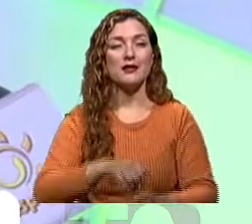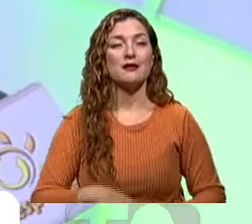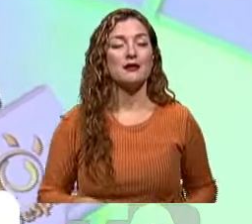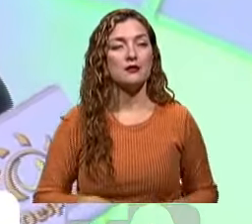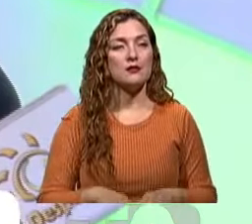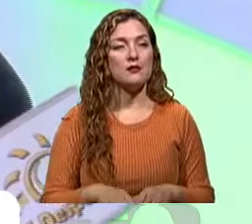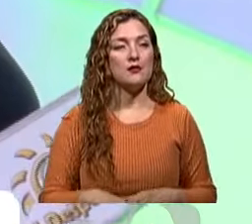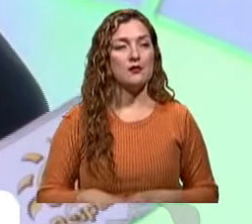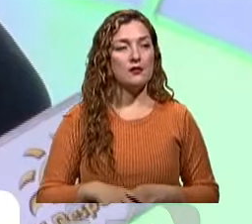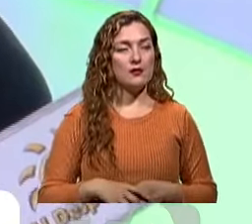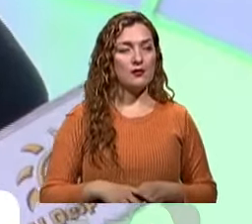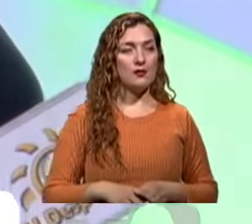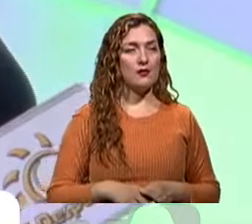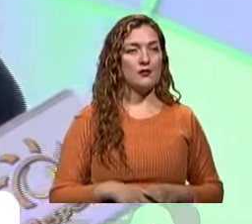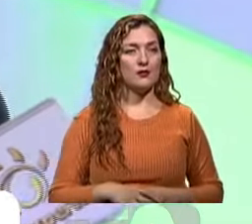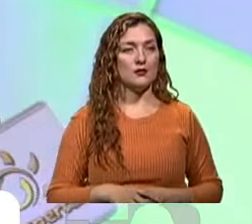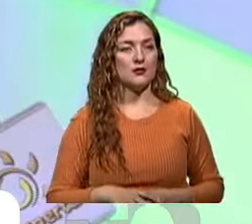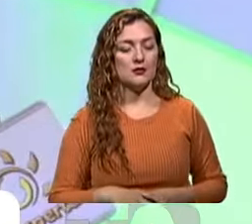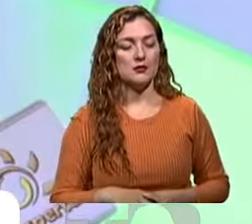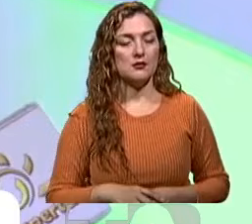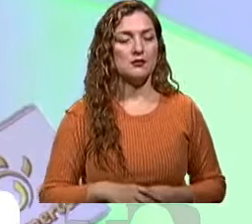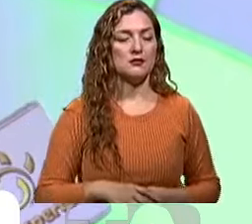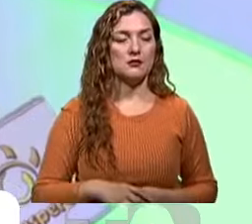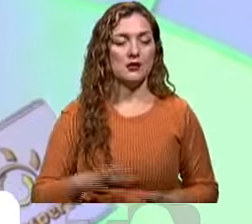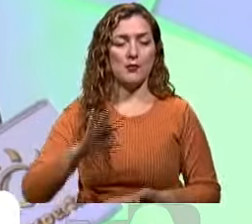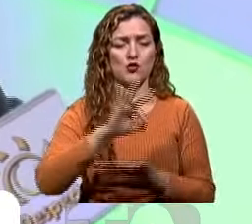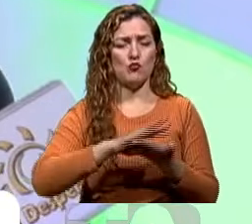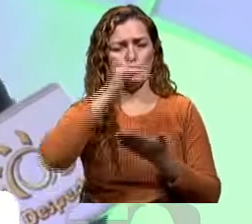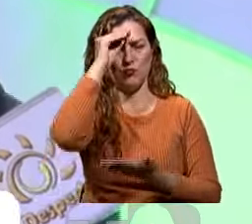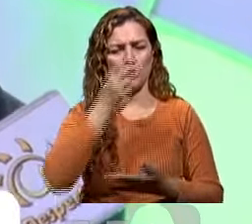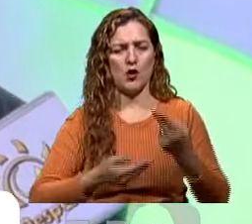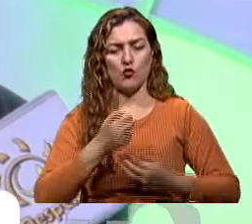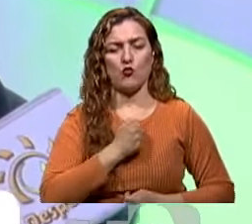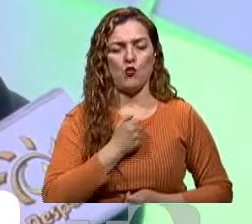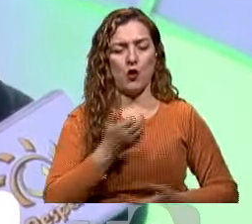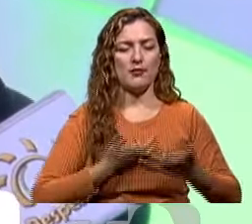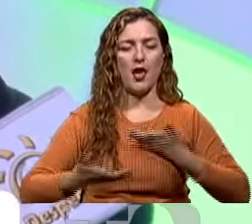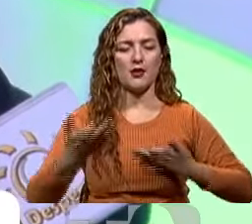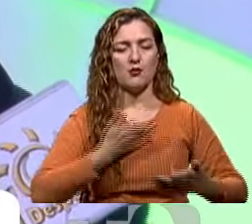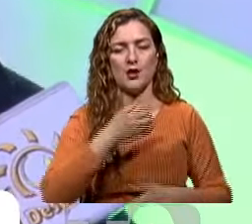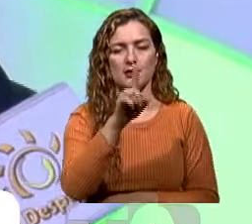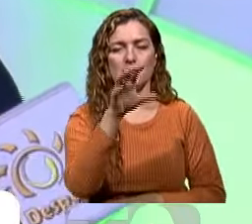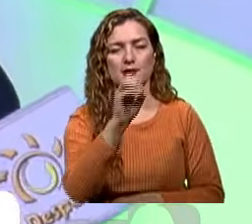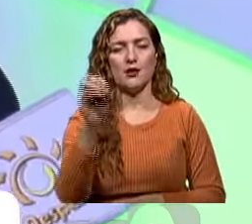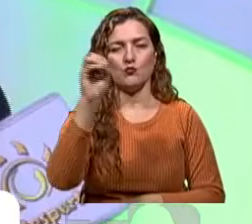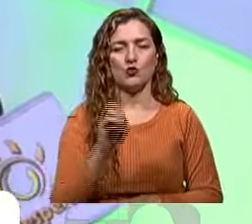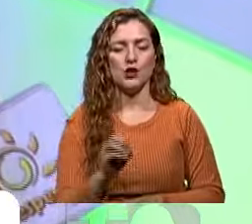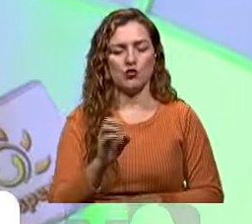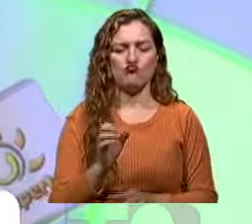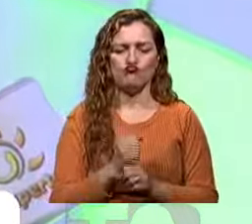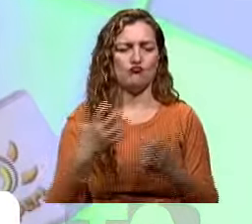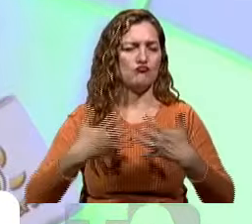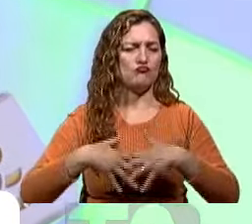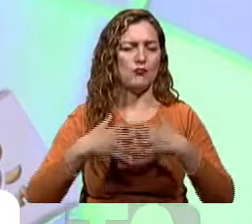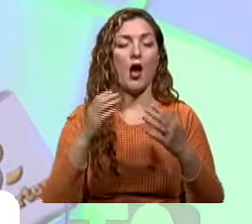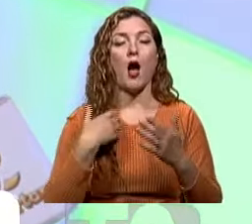tener también la representación de nuestros emprendedores. Traeremos la tienda 100% hecho en Manabí. Van